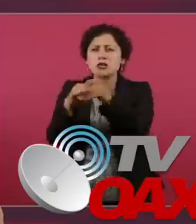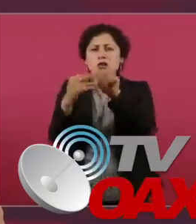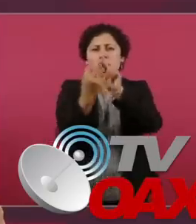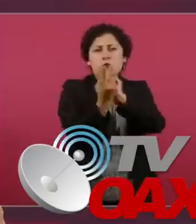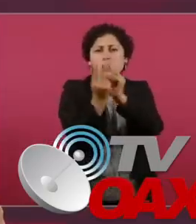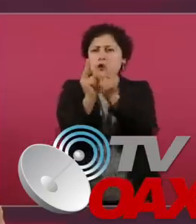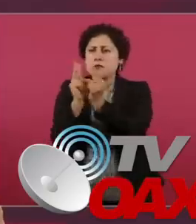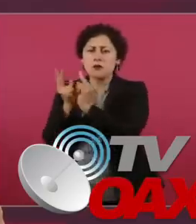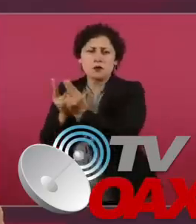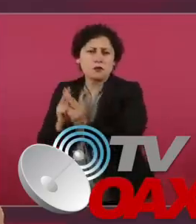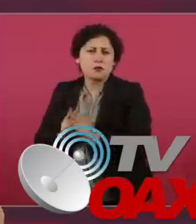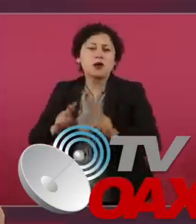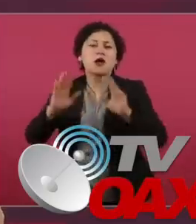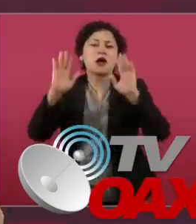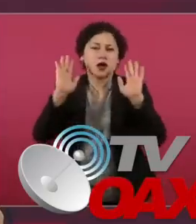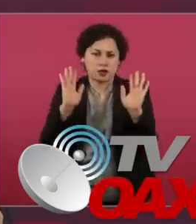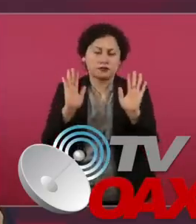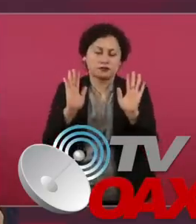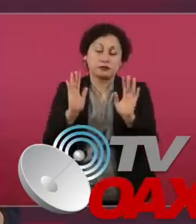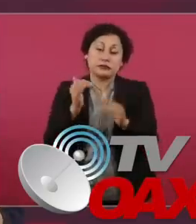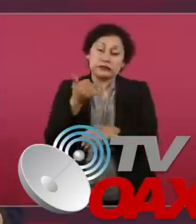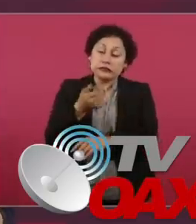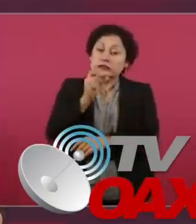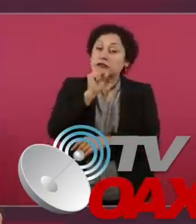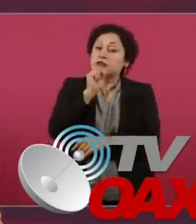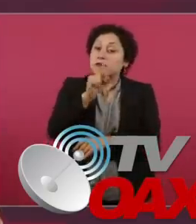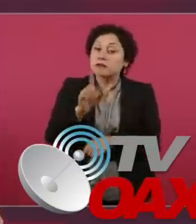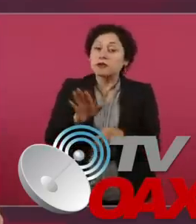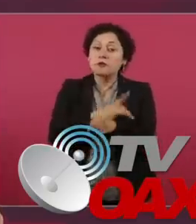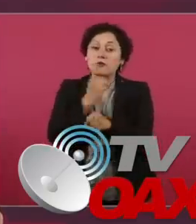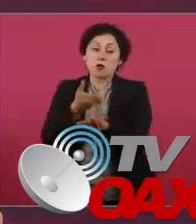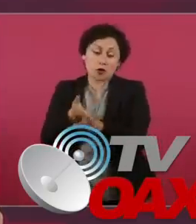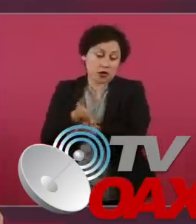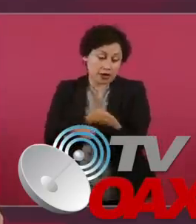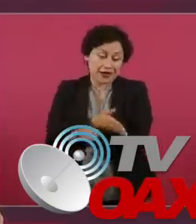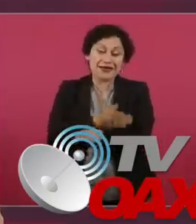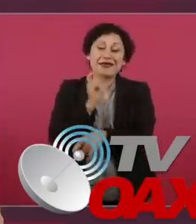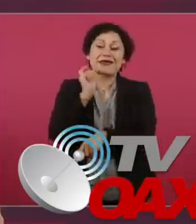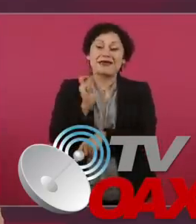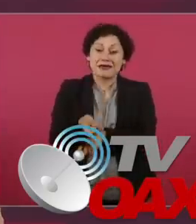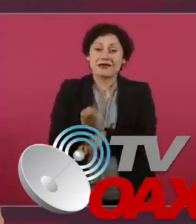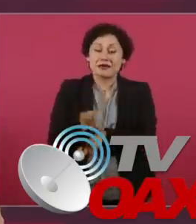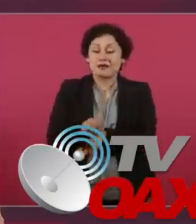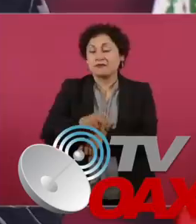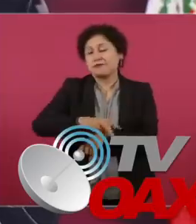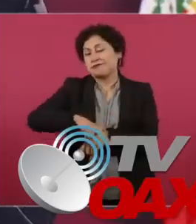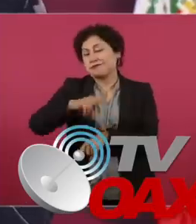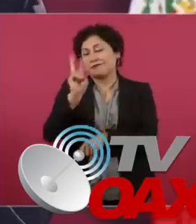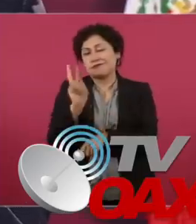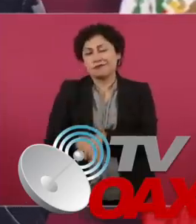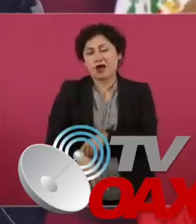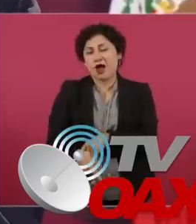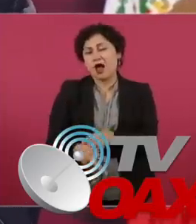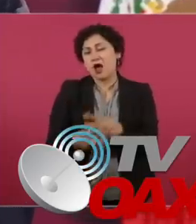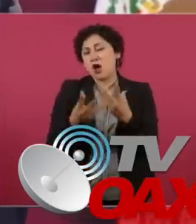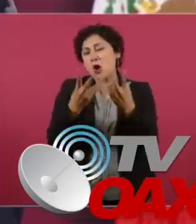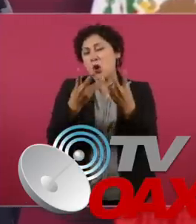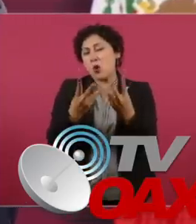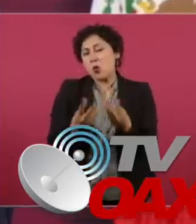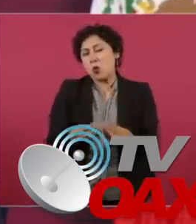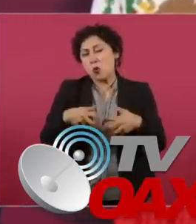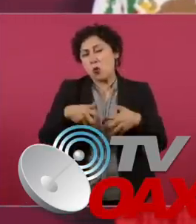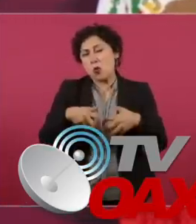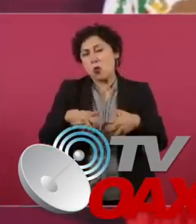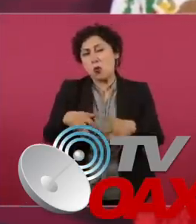lo que ha venido sucediendo en los últimos tiempos, de que millones de mexicanos viven, trabajan en Estados